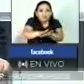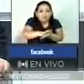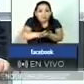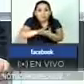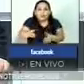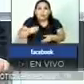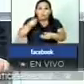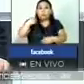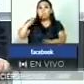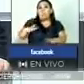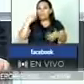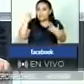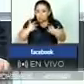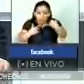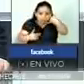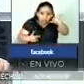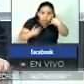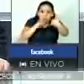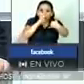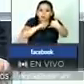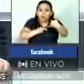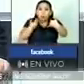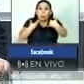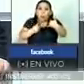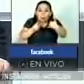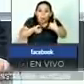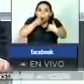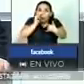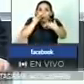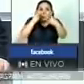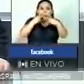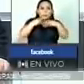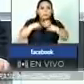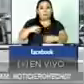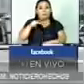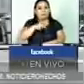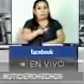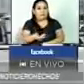recibir llamadas acerca de la ingestión de este tipo de productos